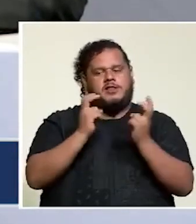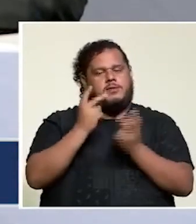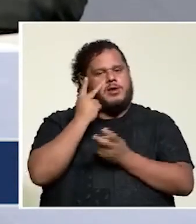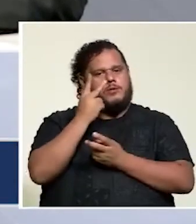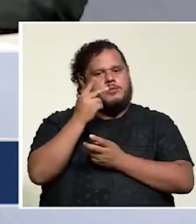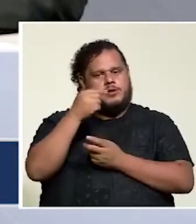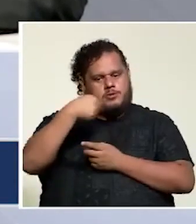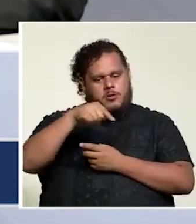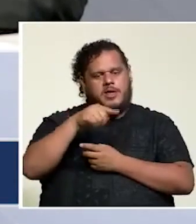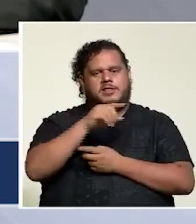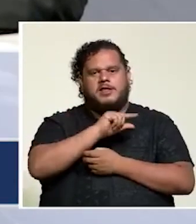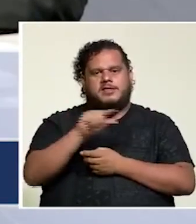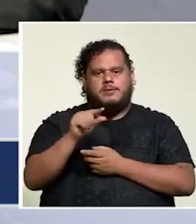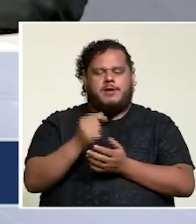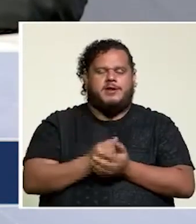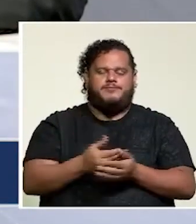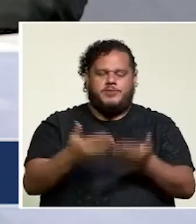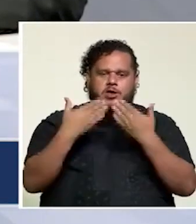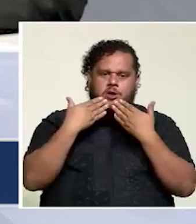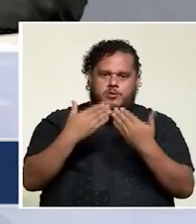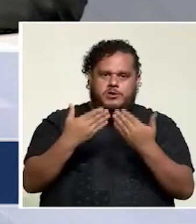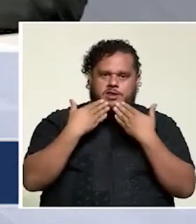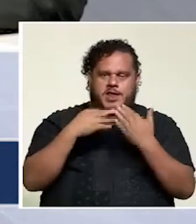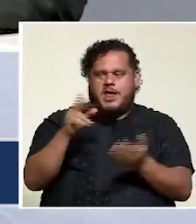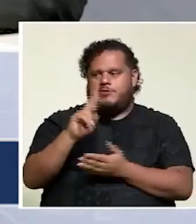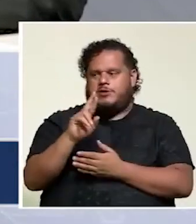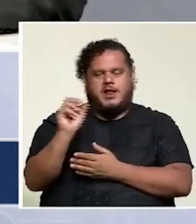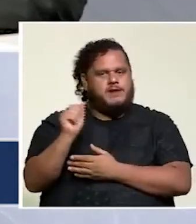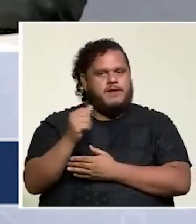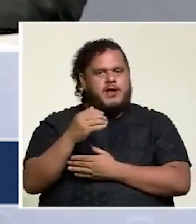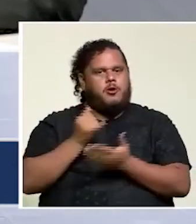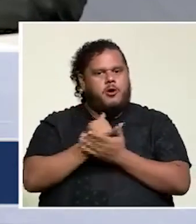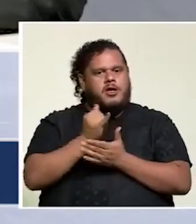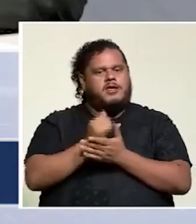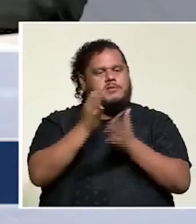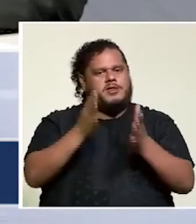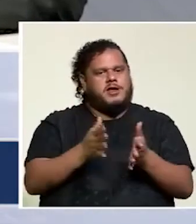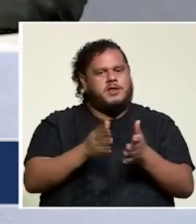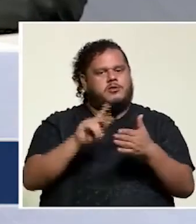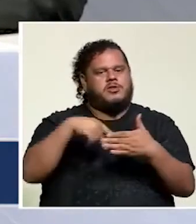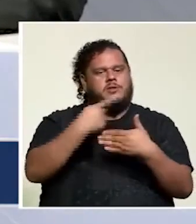visto esta semana justamente. Muchísimas gracias, Ronald Alfaro, investigador